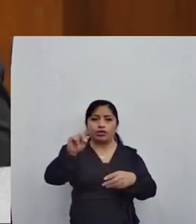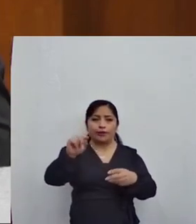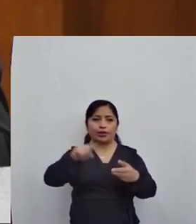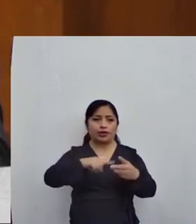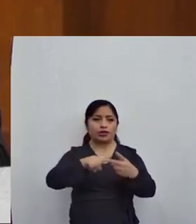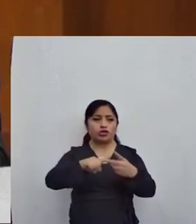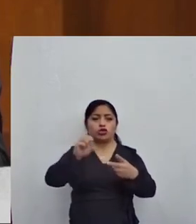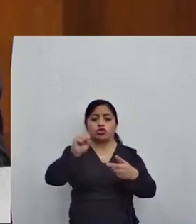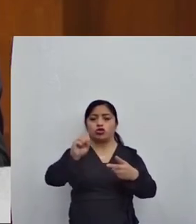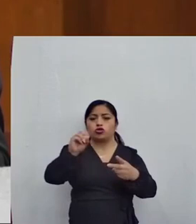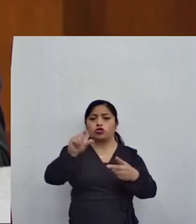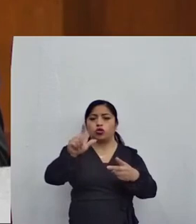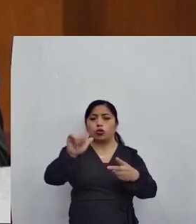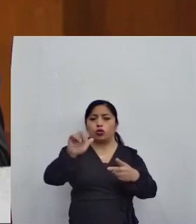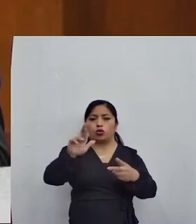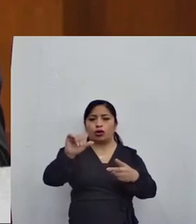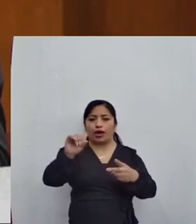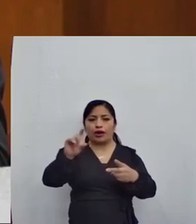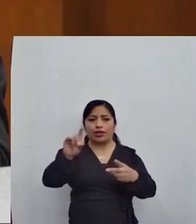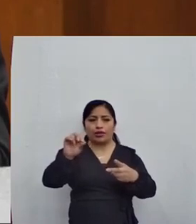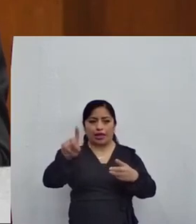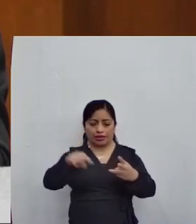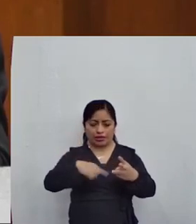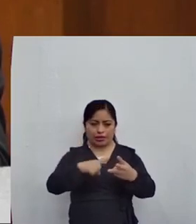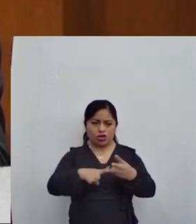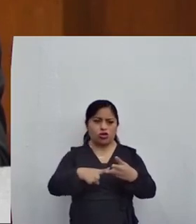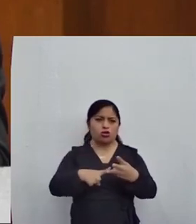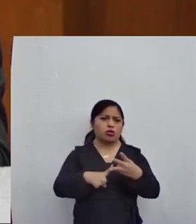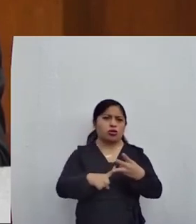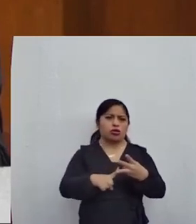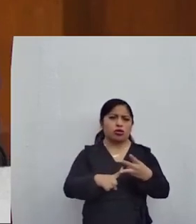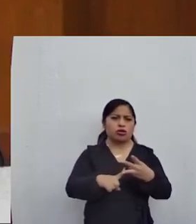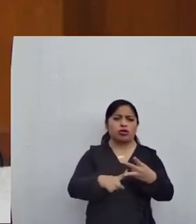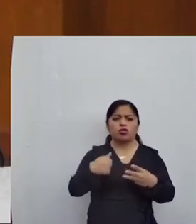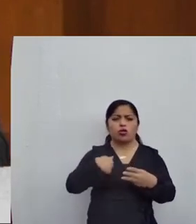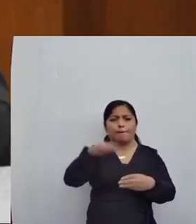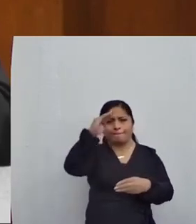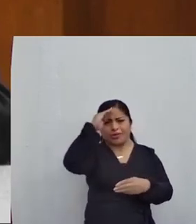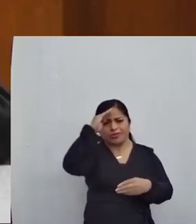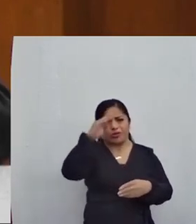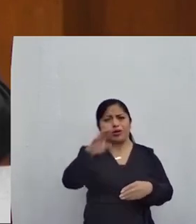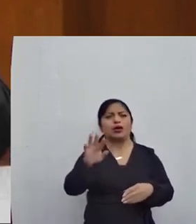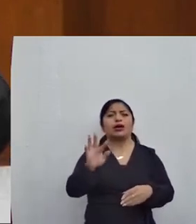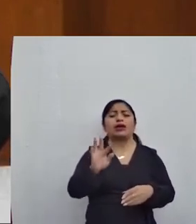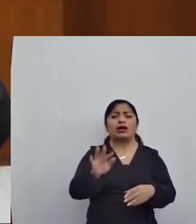agregué sororidad. Entonces, me parece que vamos caminando en el mismo sentido.